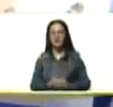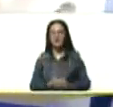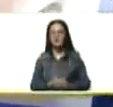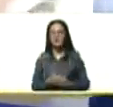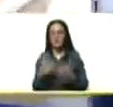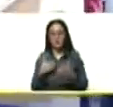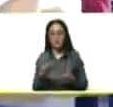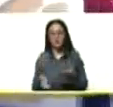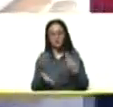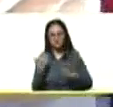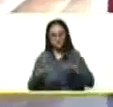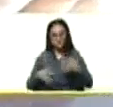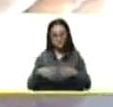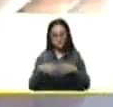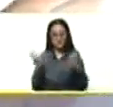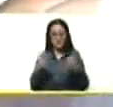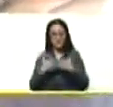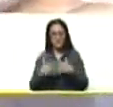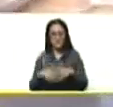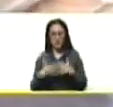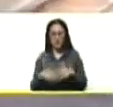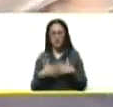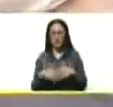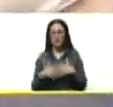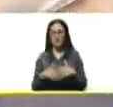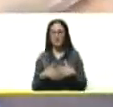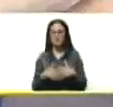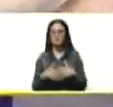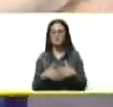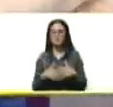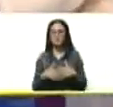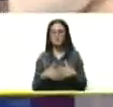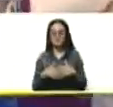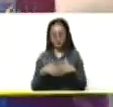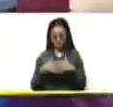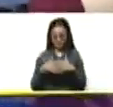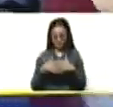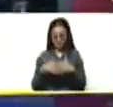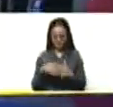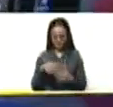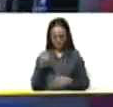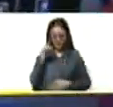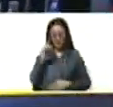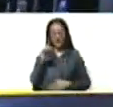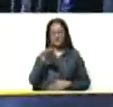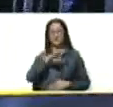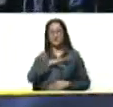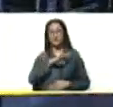desarmamos el motor. Completamente, desarmamos. ¿Qué es esto que motores. Está aquí, este armatoste? Esto es una unidad de condensación.